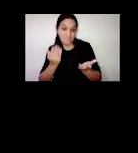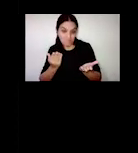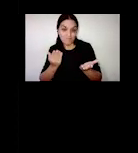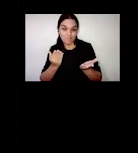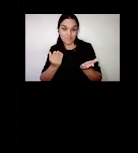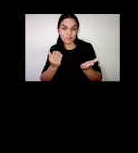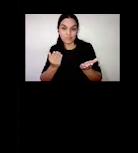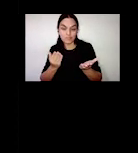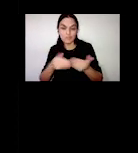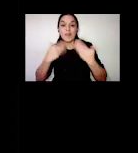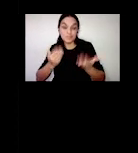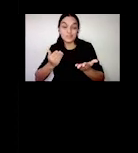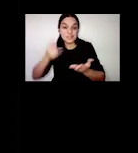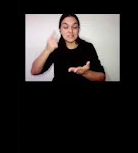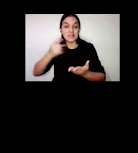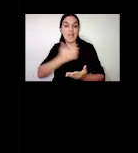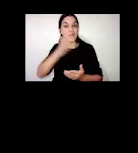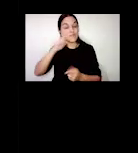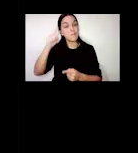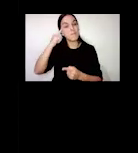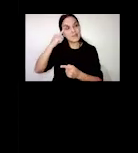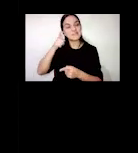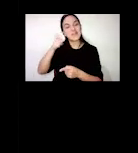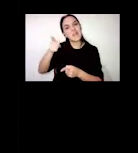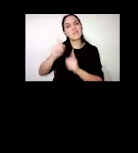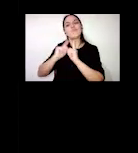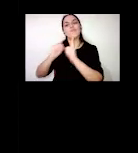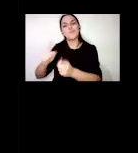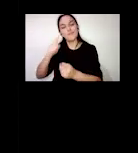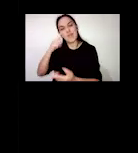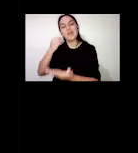entonces va a ser considerado residente fiscal argentino.